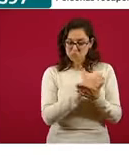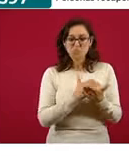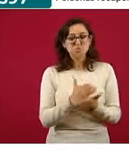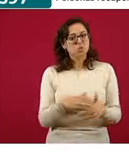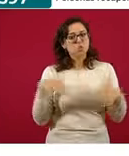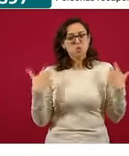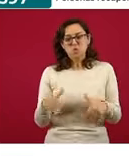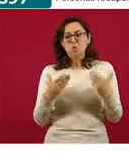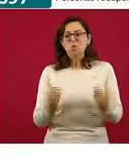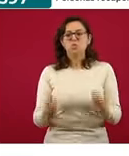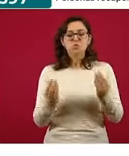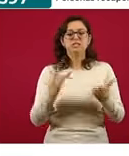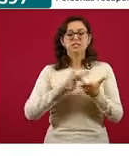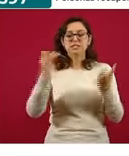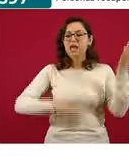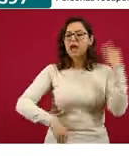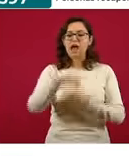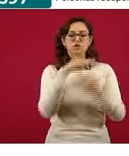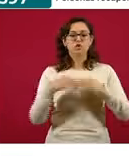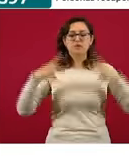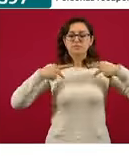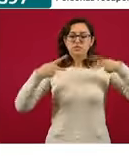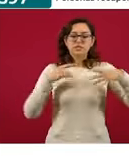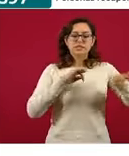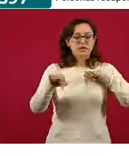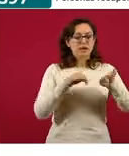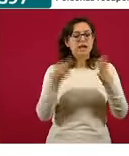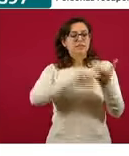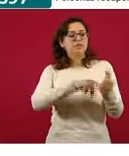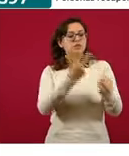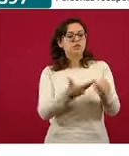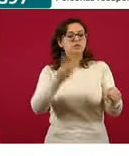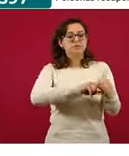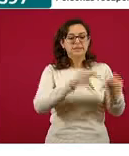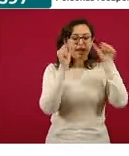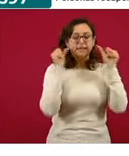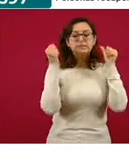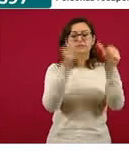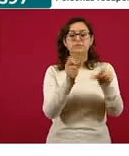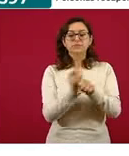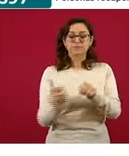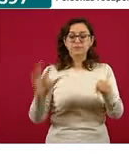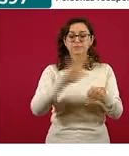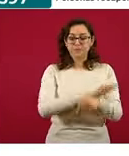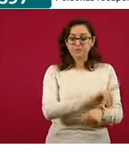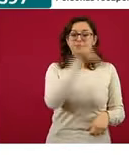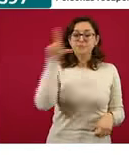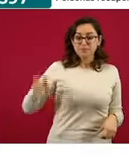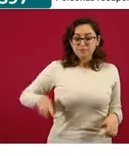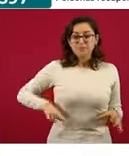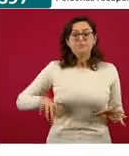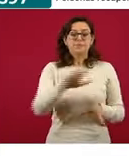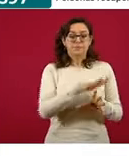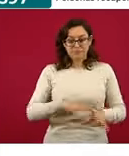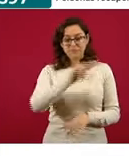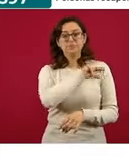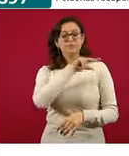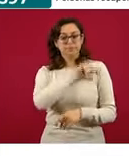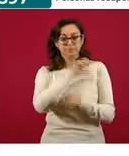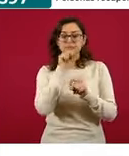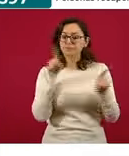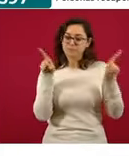el personal del Sistema Nacional de Salud en las unidades de atención médica públicas, sociales y privadas